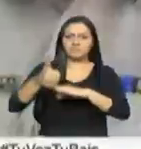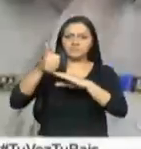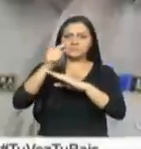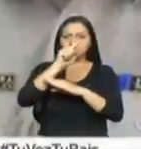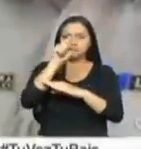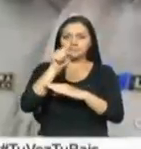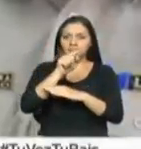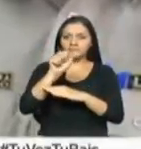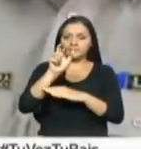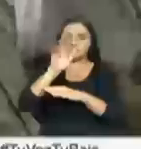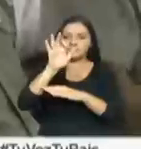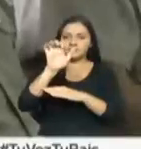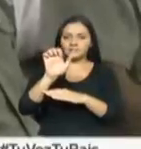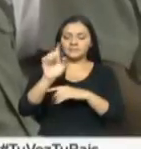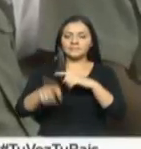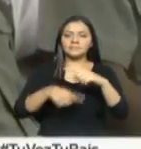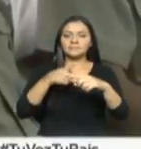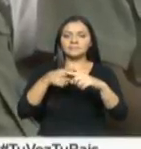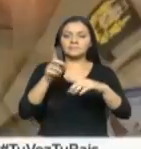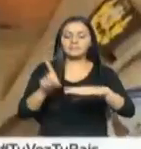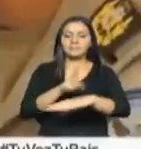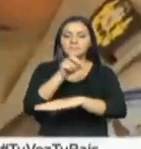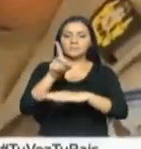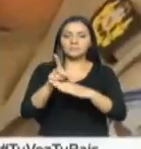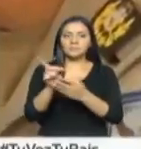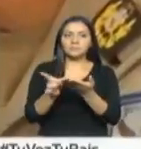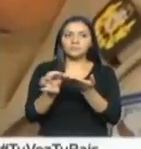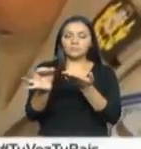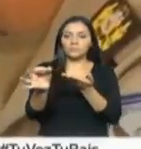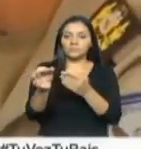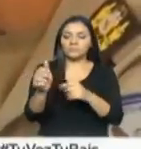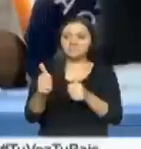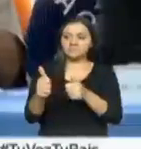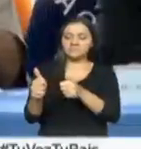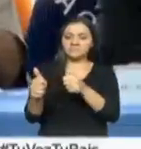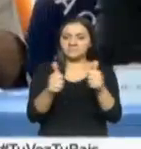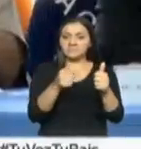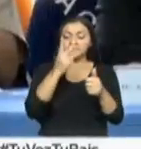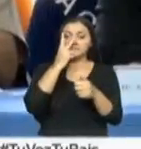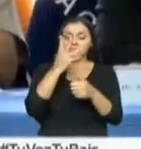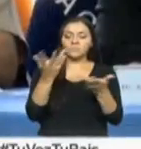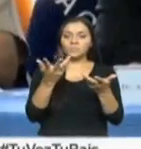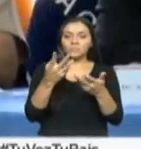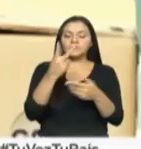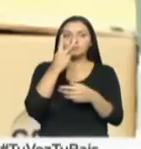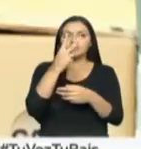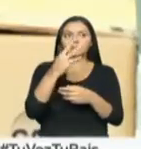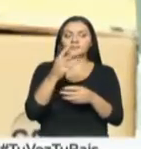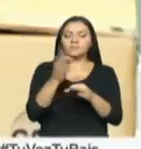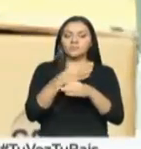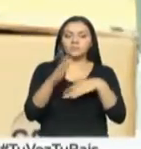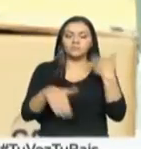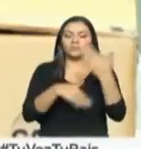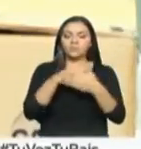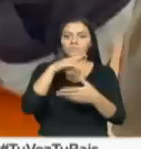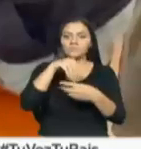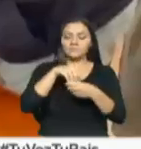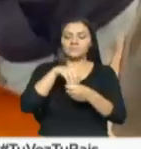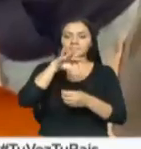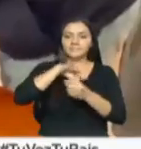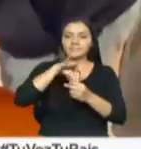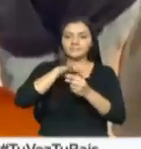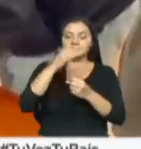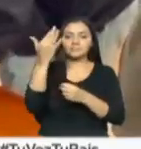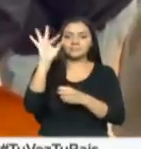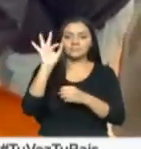Zárate, directores nacionales y comandantes de zona y subzona, Pozo resaltó el rol de esta institución en las elecciones del 19